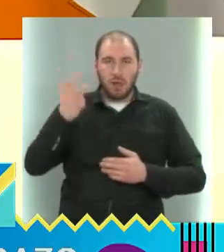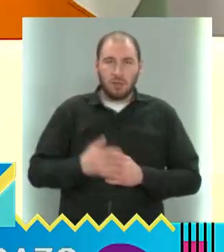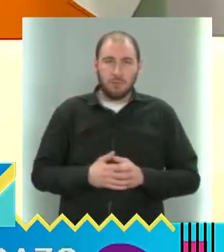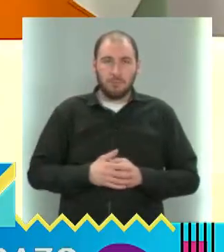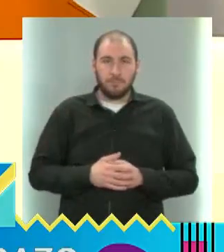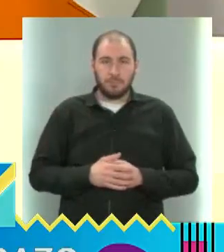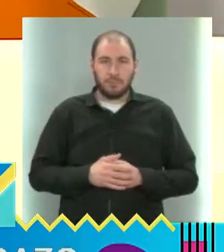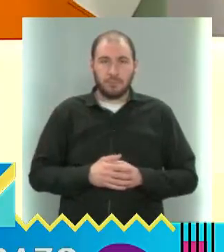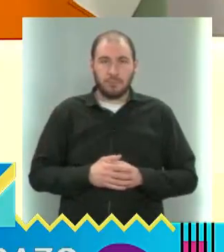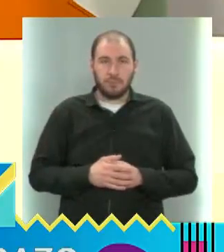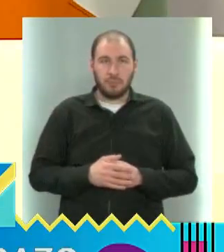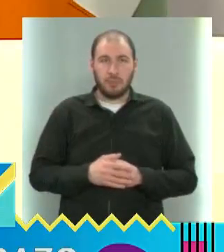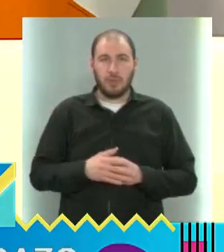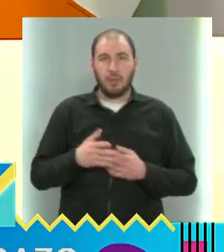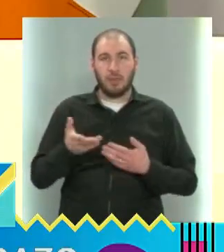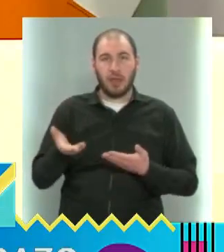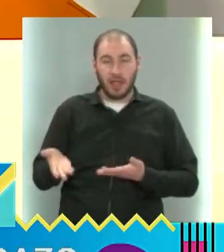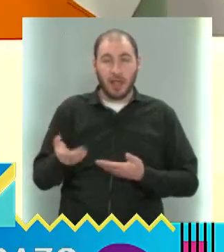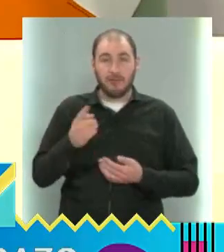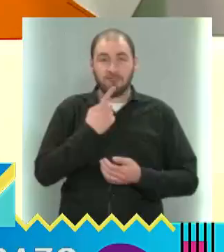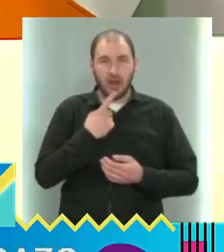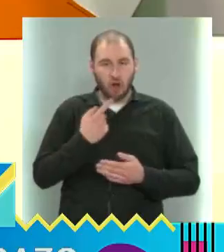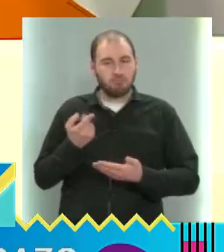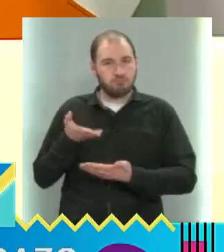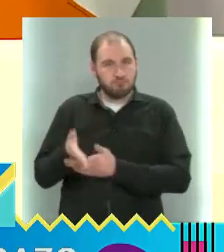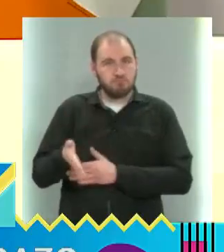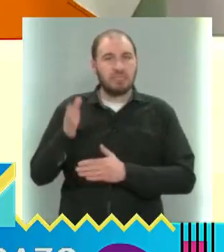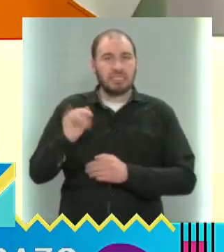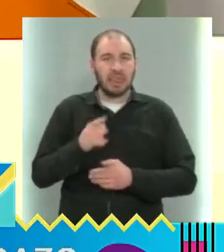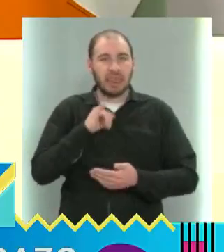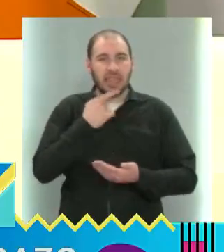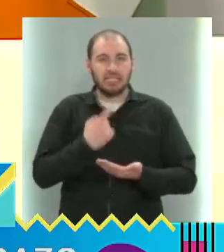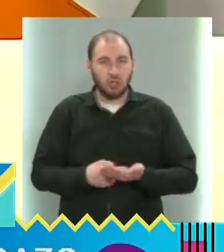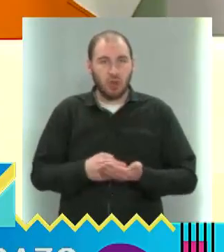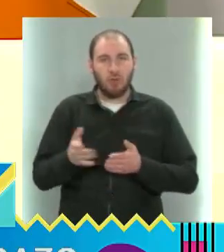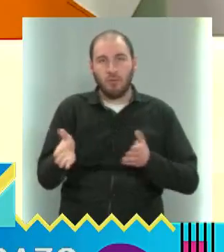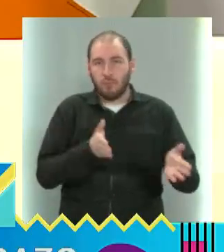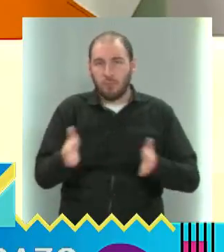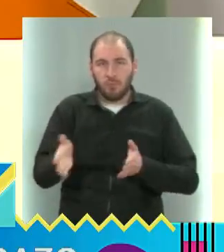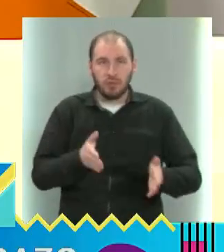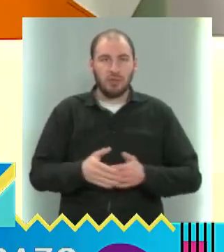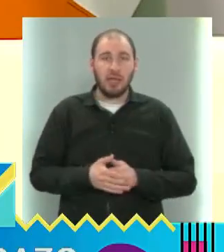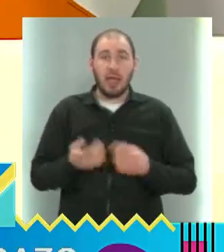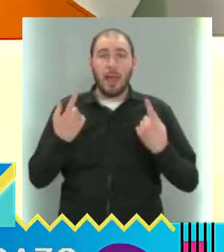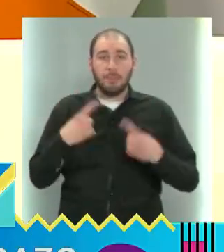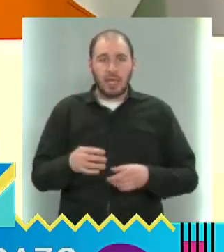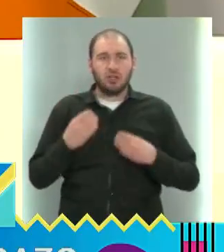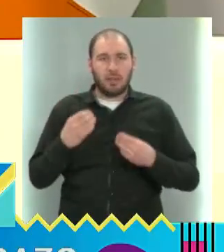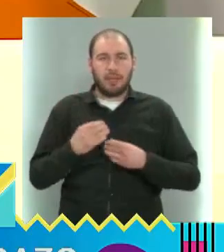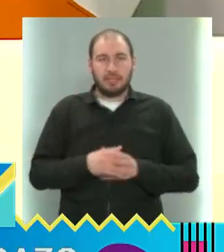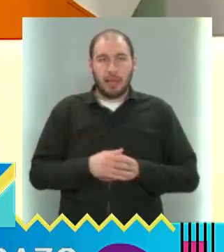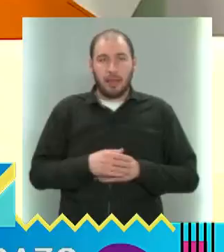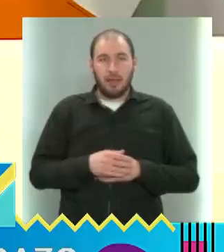lo cual, por supuesto que el varón incide en la decisión de una u otra manera, pero la realidad es